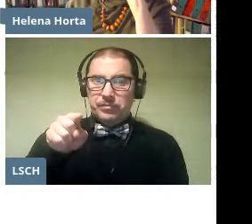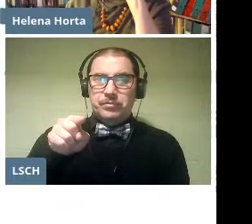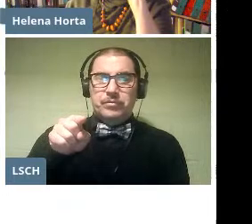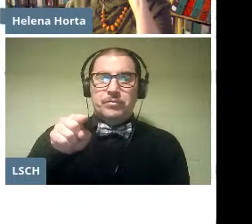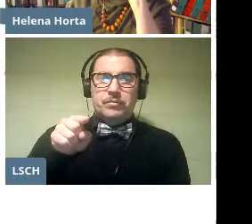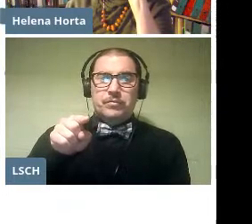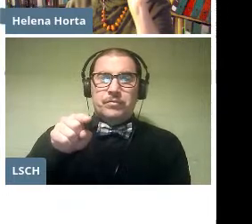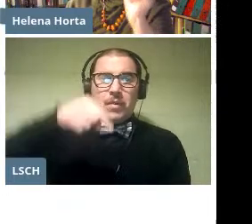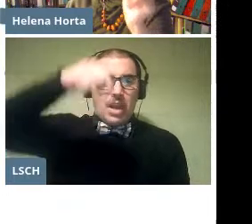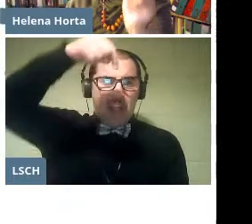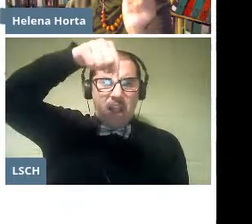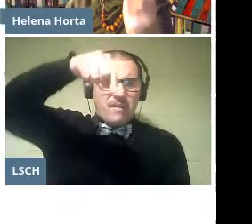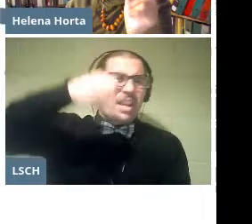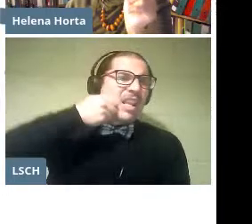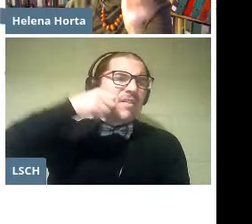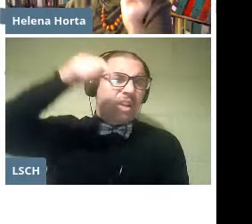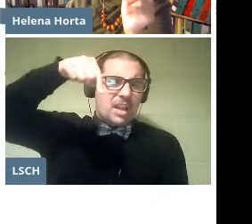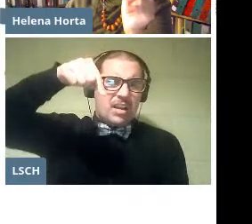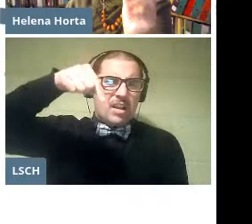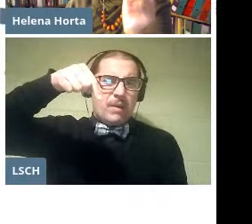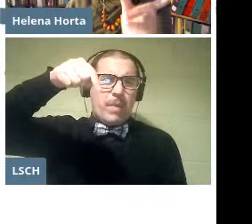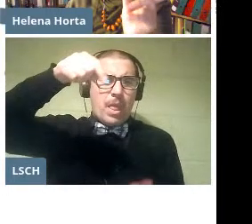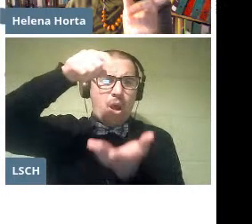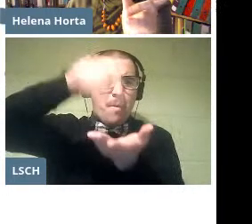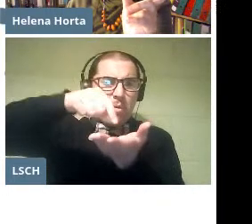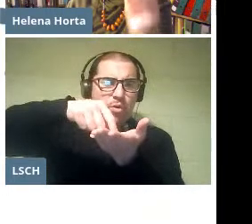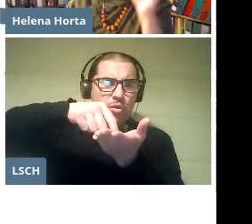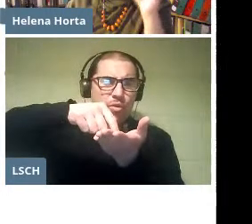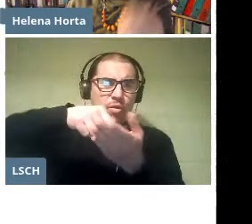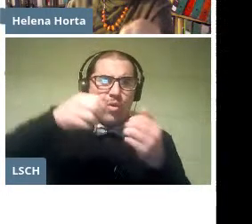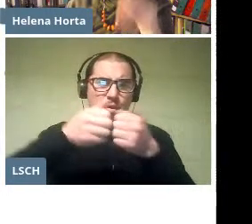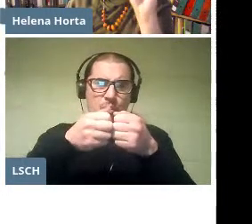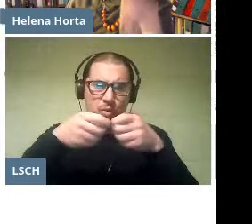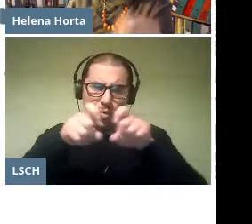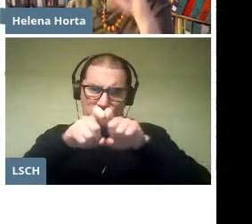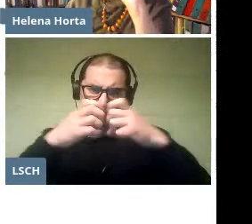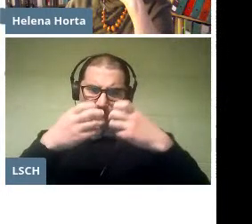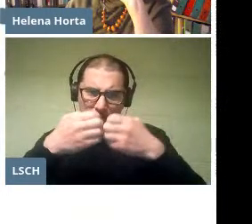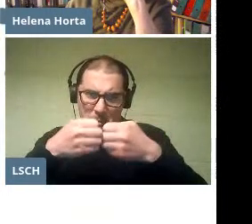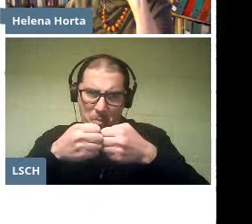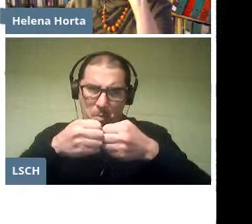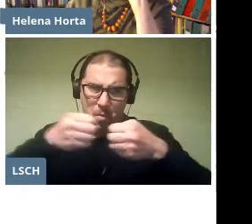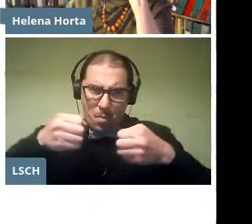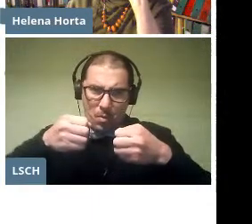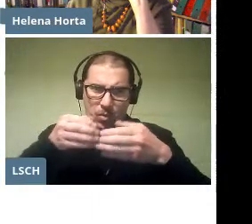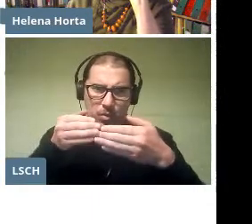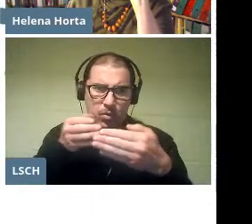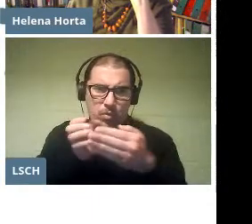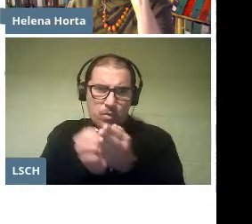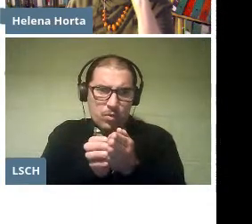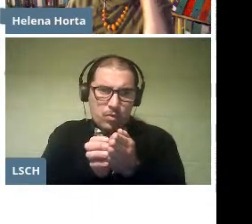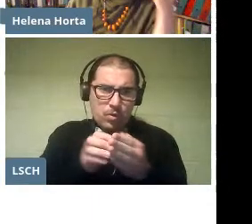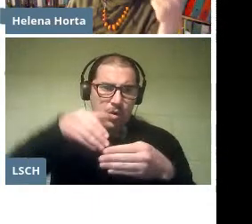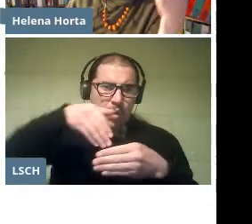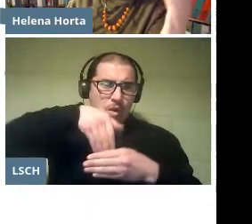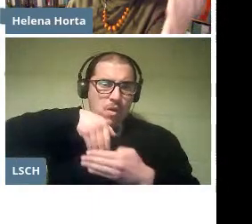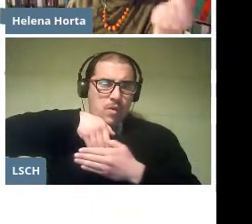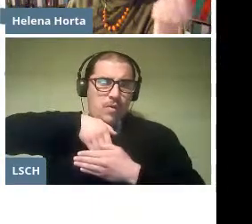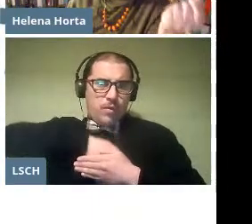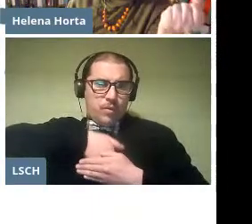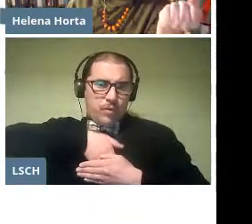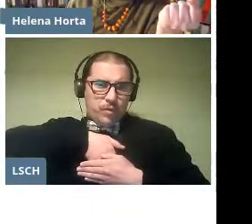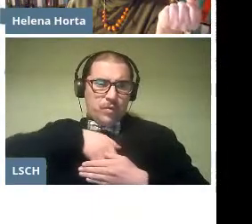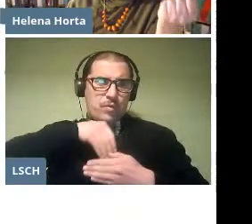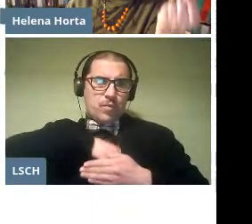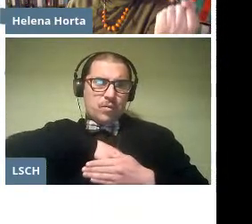La flecha indica el punto donde ahí quedaba siempre una abertura para poder introducir la hoja de coca y se